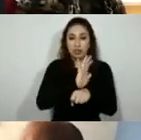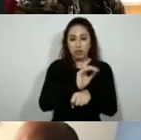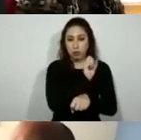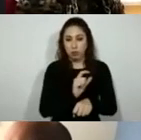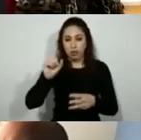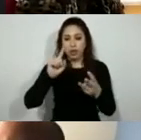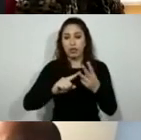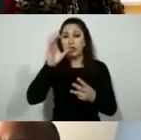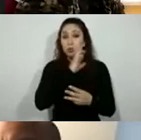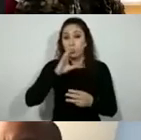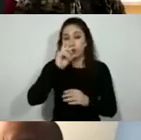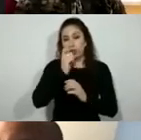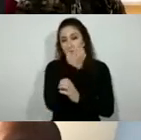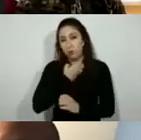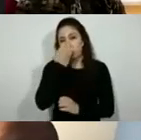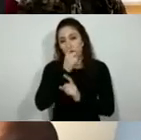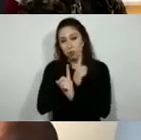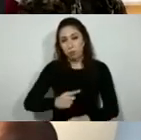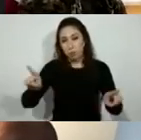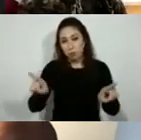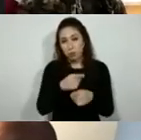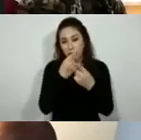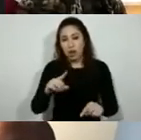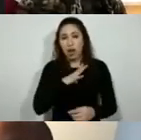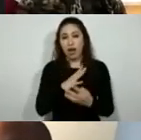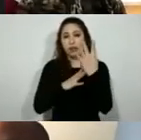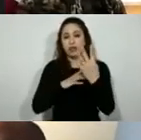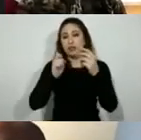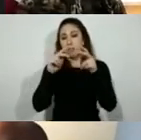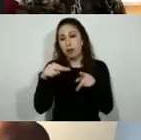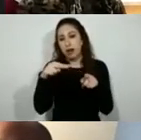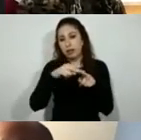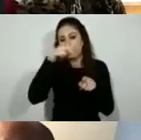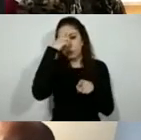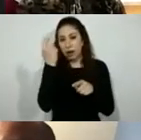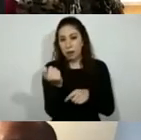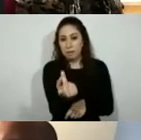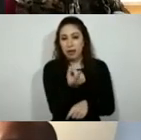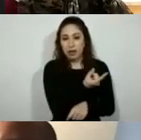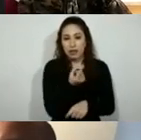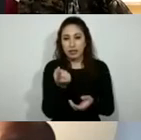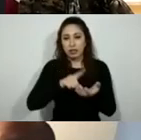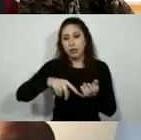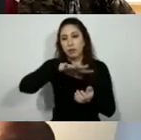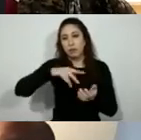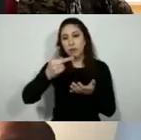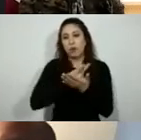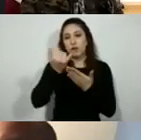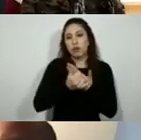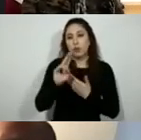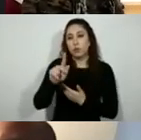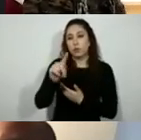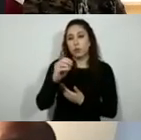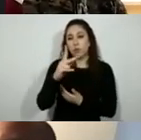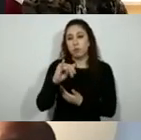música. Contamos con 3 modernos parques para perros en nuestras utopías y construimos 6 escuelas de